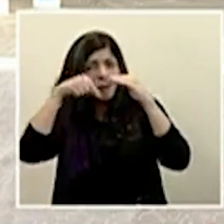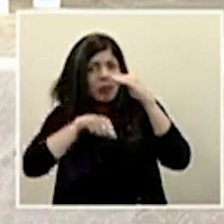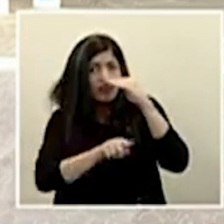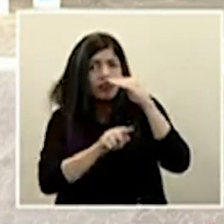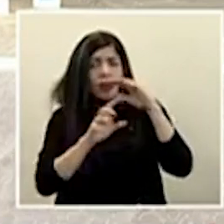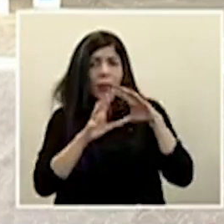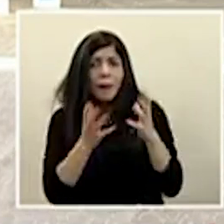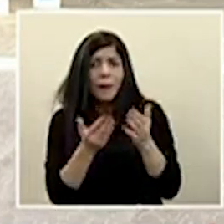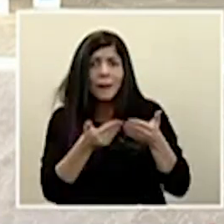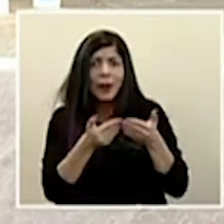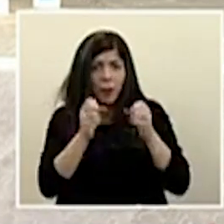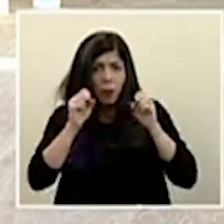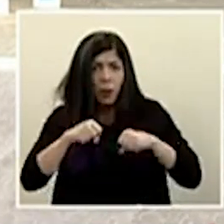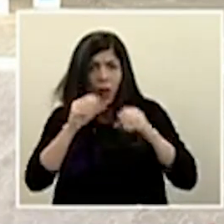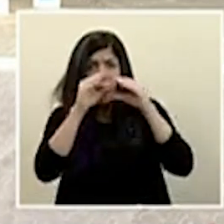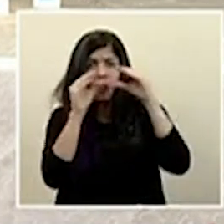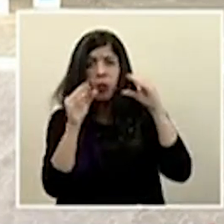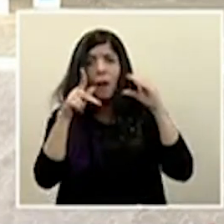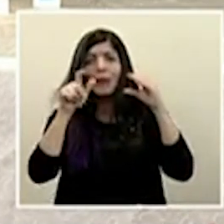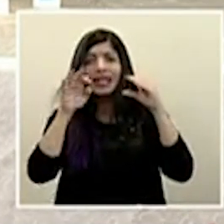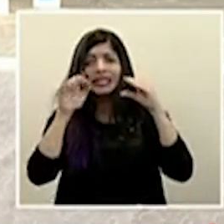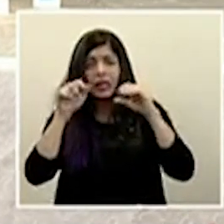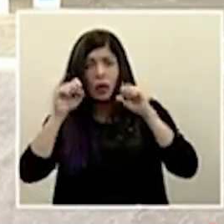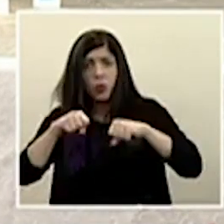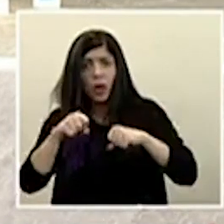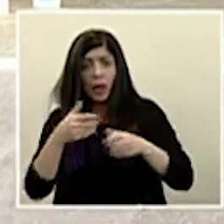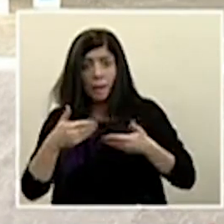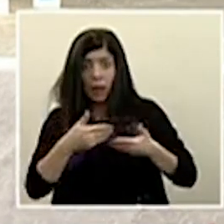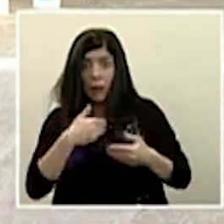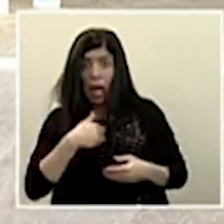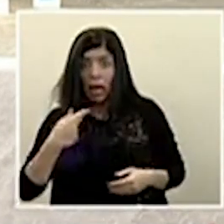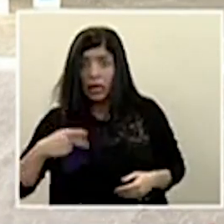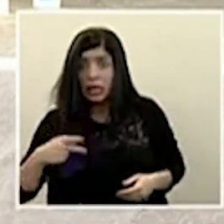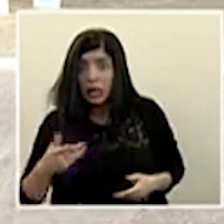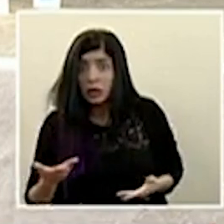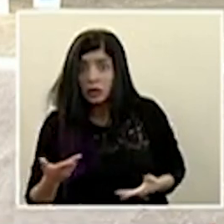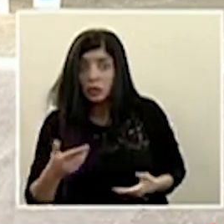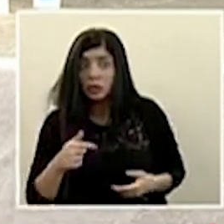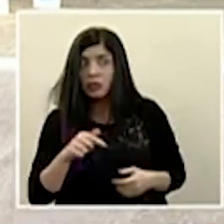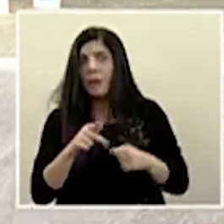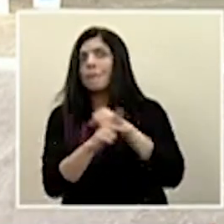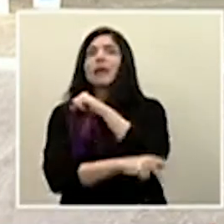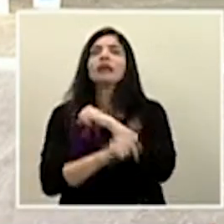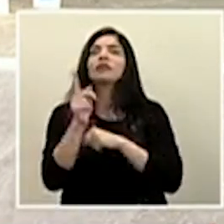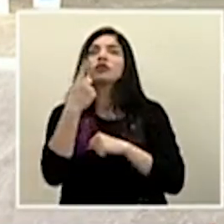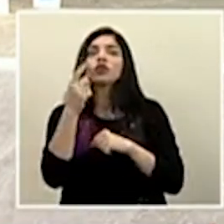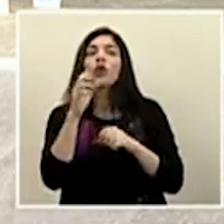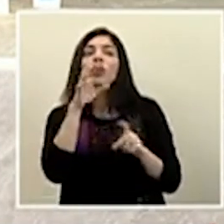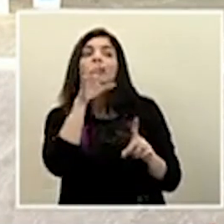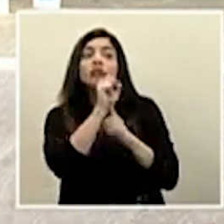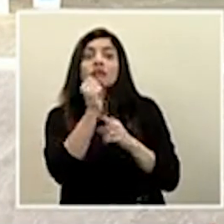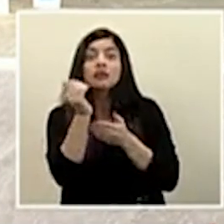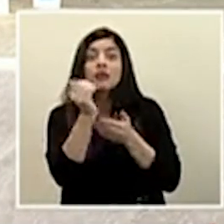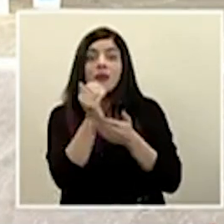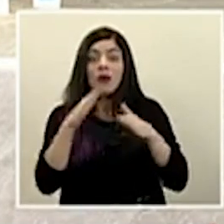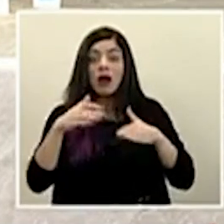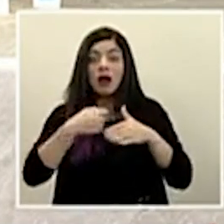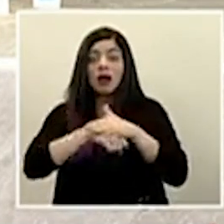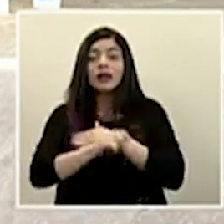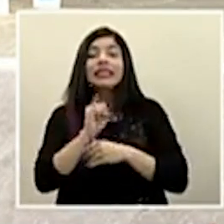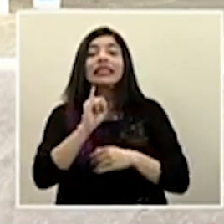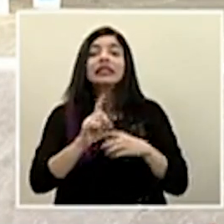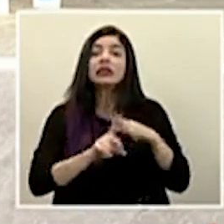nivel de riesgo que corren los recién nacidos? En el país, la única forma de diagnosticar a un neonato es que muestre